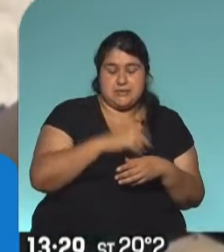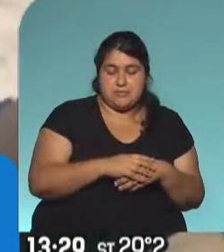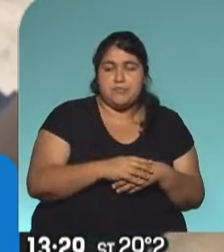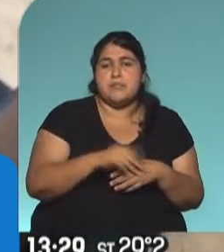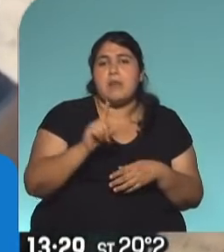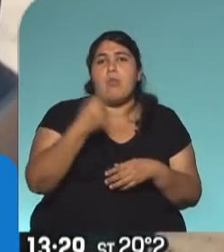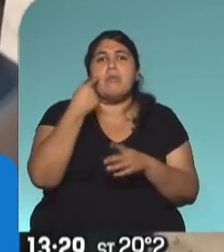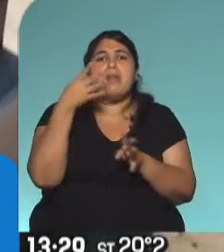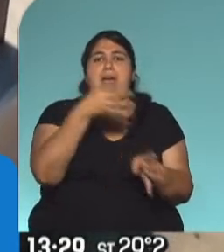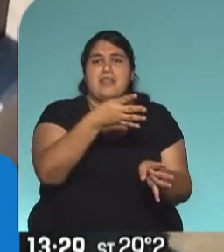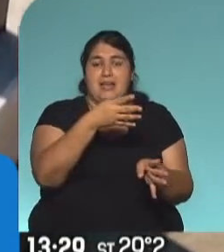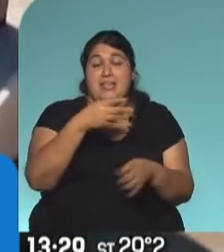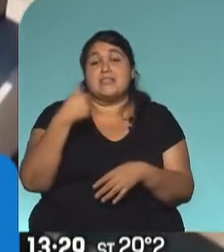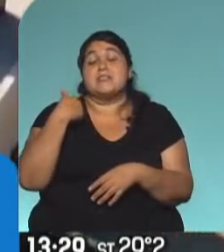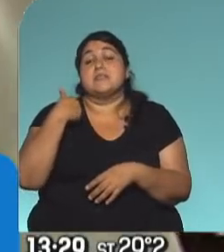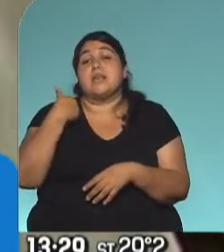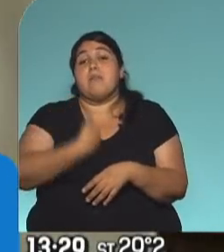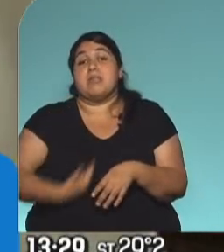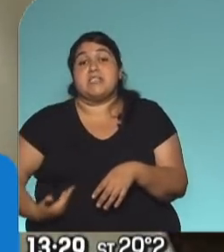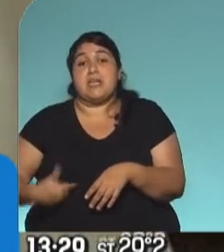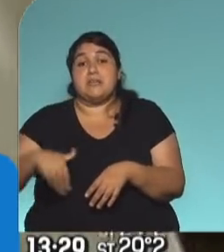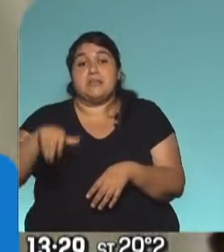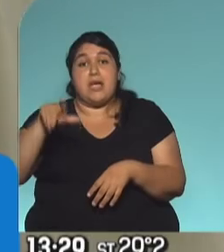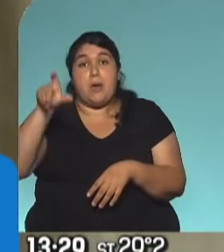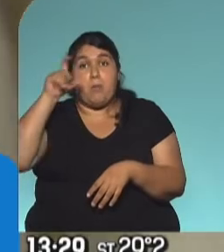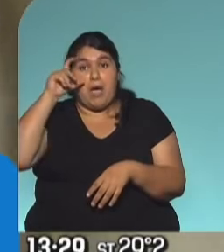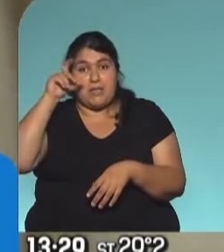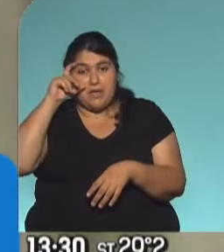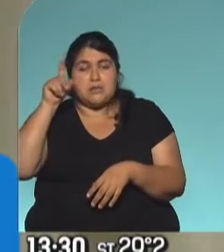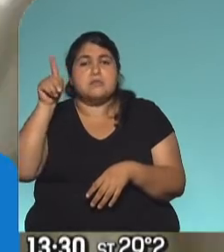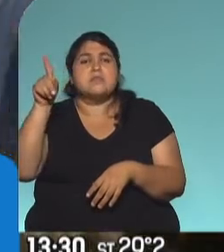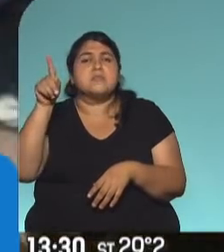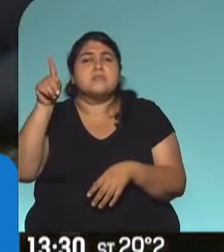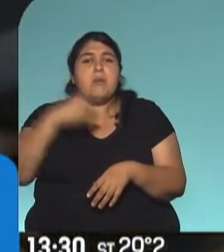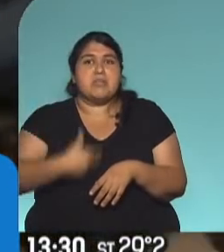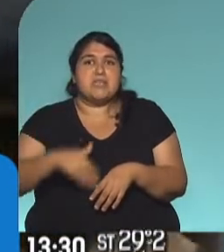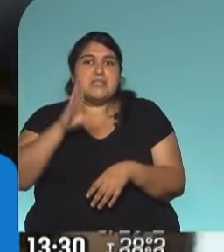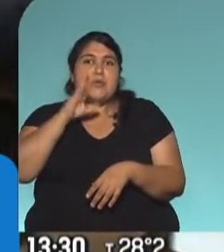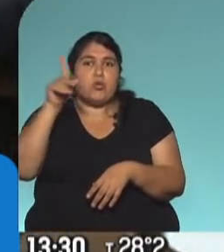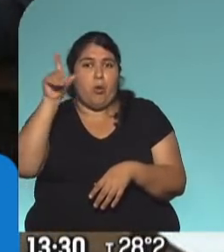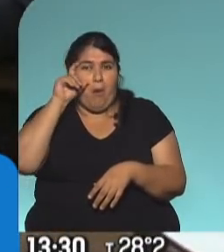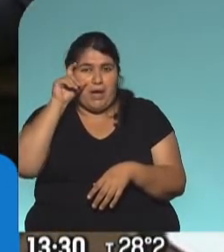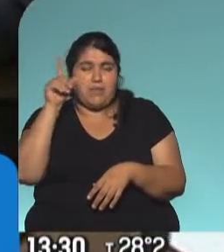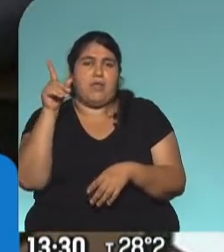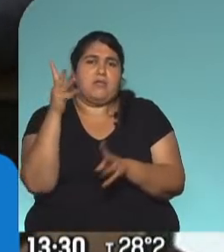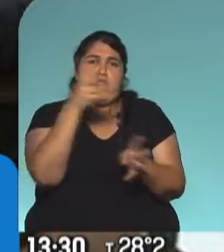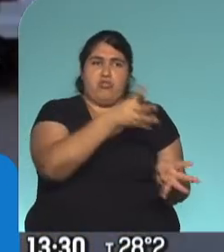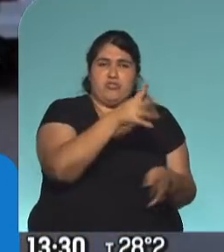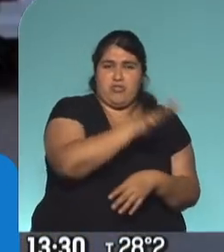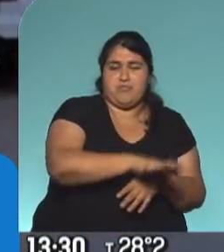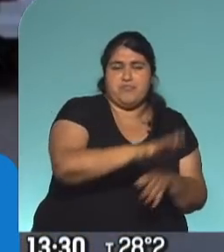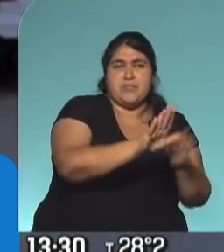que ordena Biden es justamente en el noreste de Siria, en la frontera